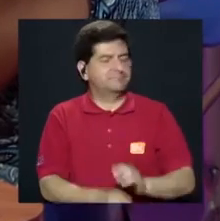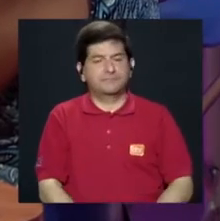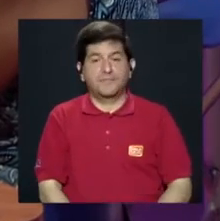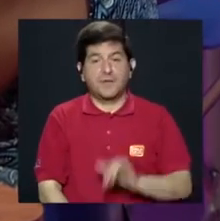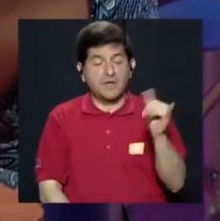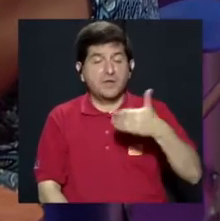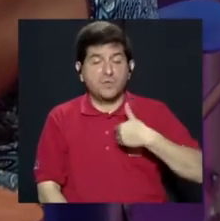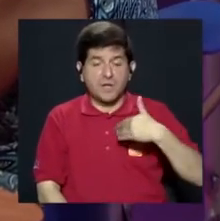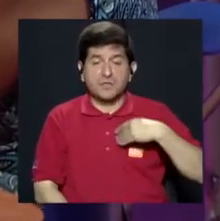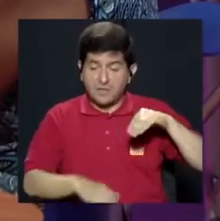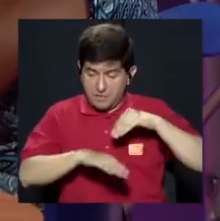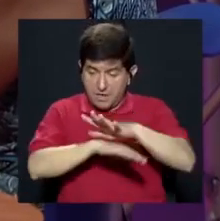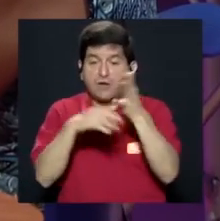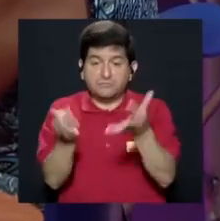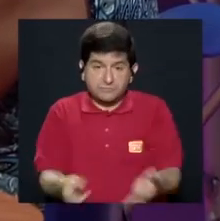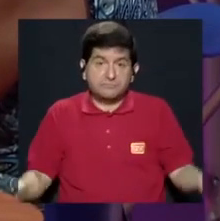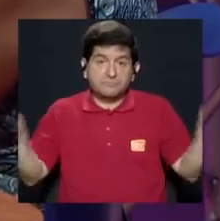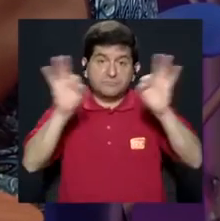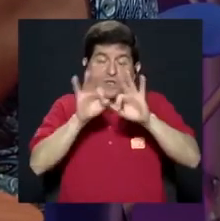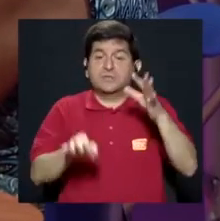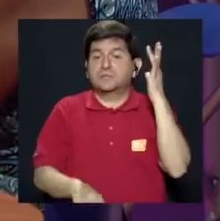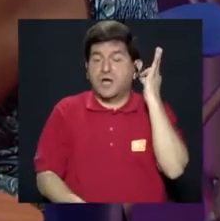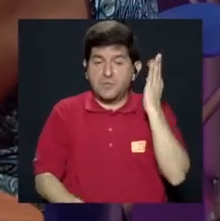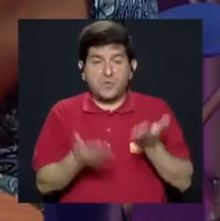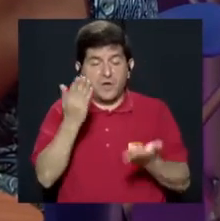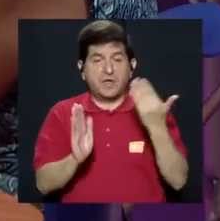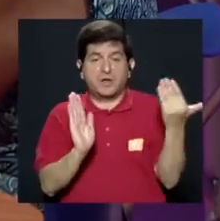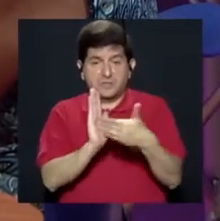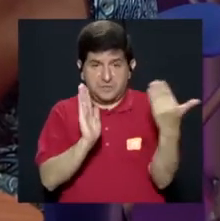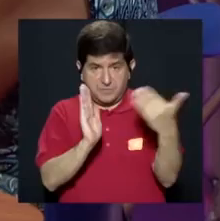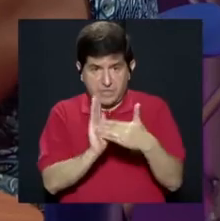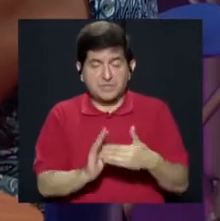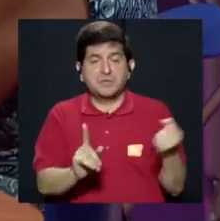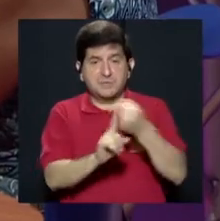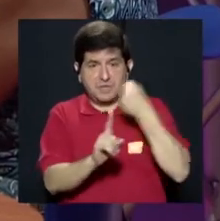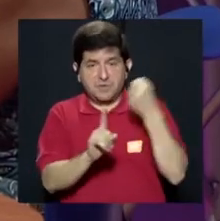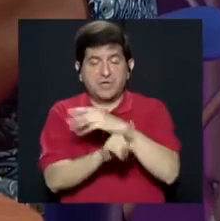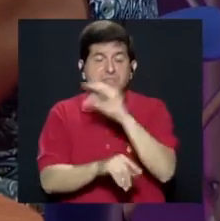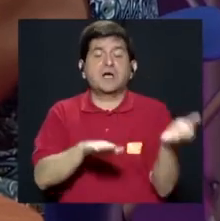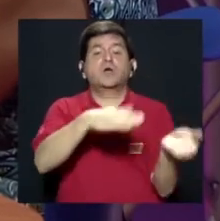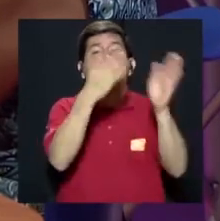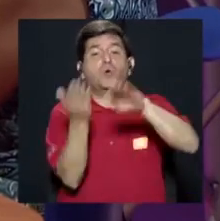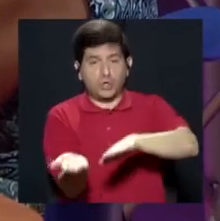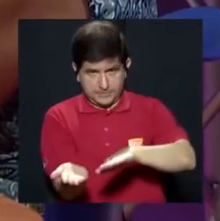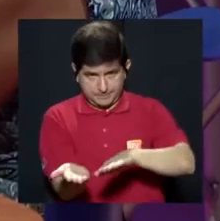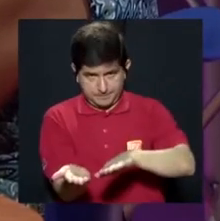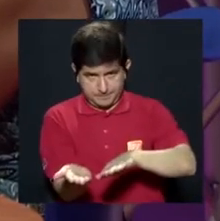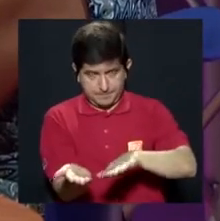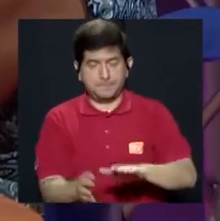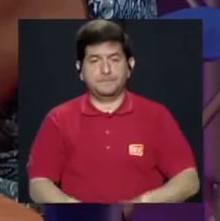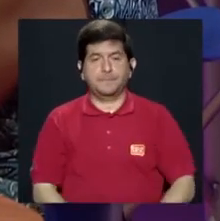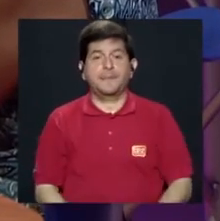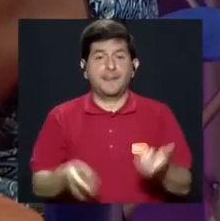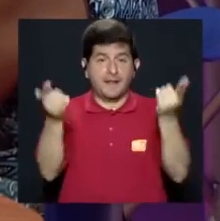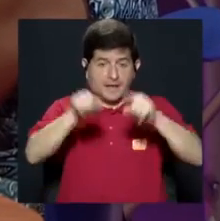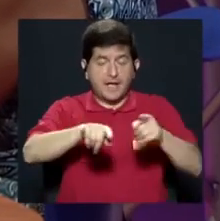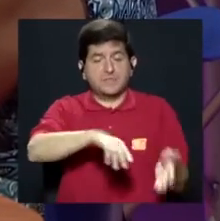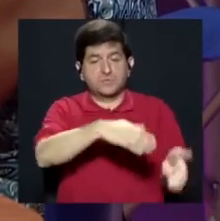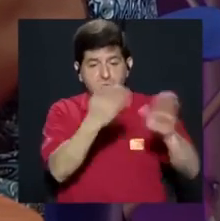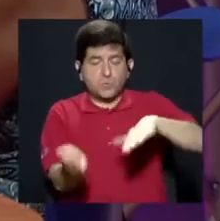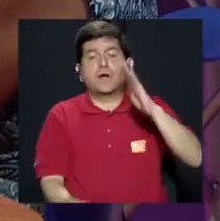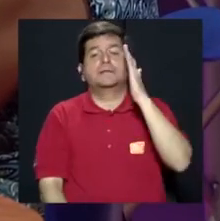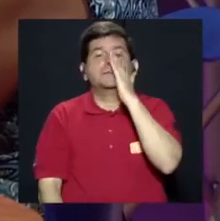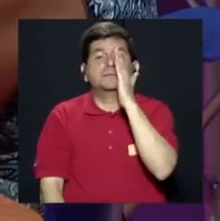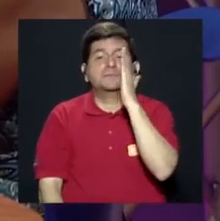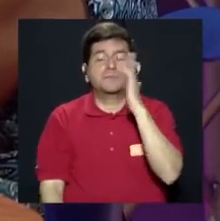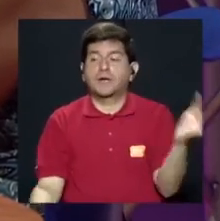también secuelas muy importantes. Hay mujeres que han sido víctimas de violencia obstétrica y han muerto, ¿verdad? Hay casos de mortalidad materna